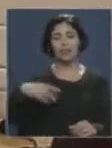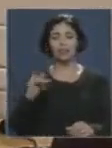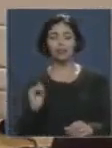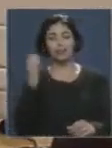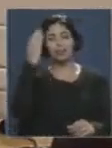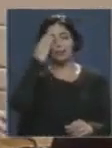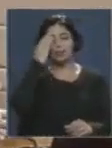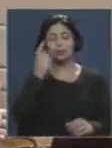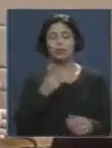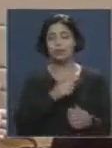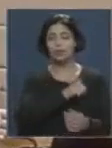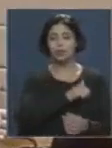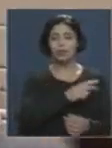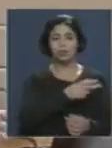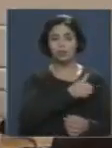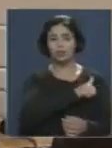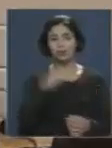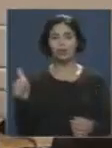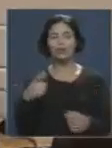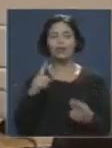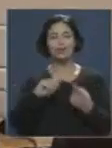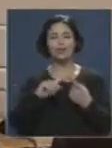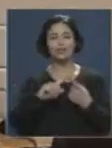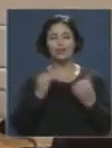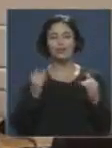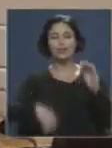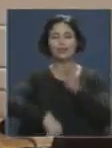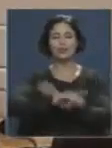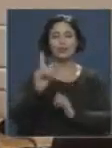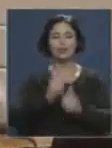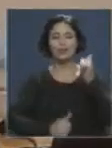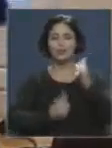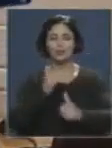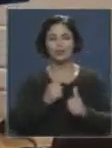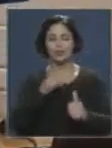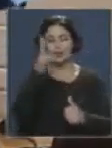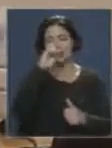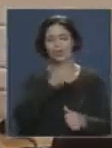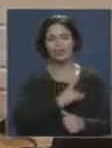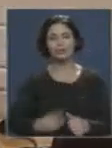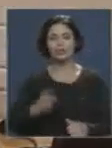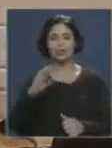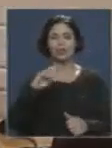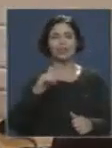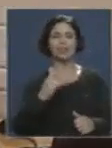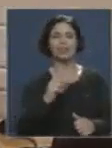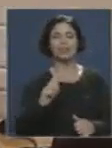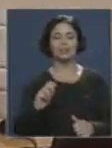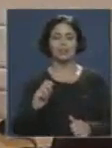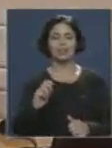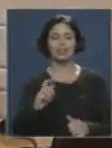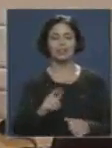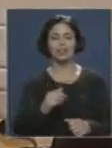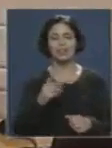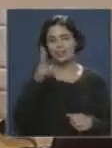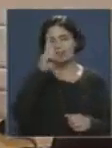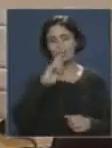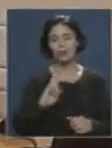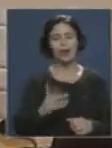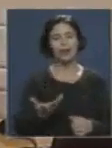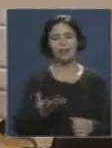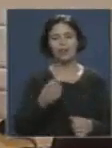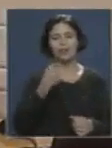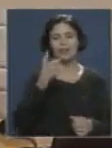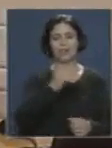todos los que somos futbolistas amateur, porque al igual que el diputado Rajet y al igual que el diputado Fidel